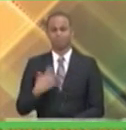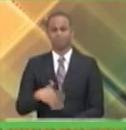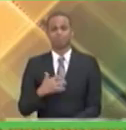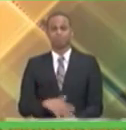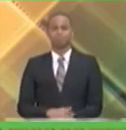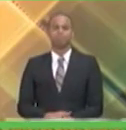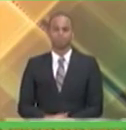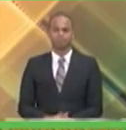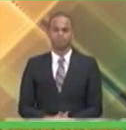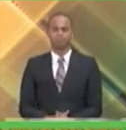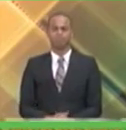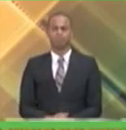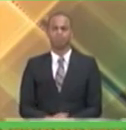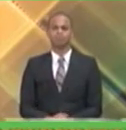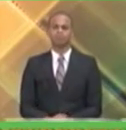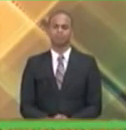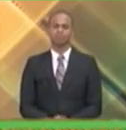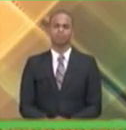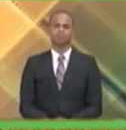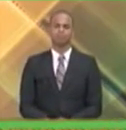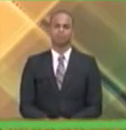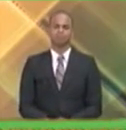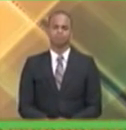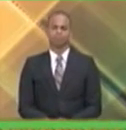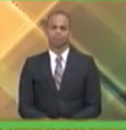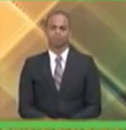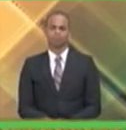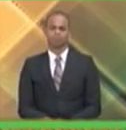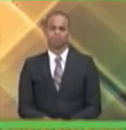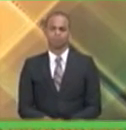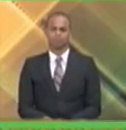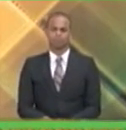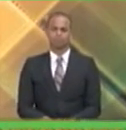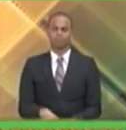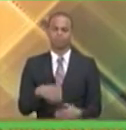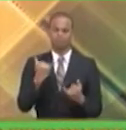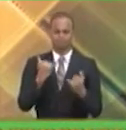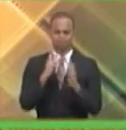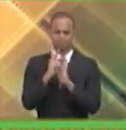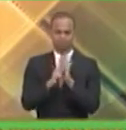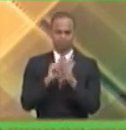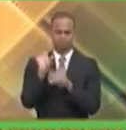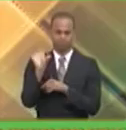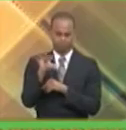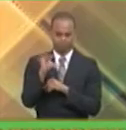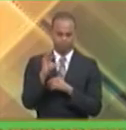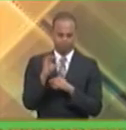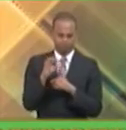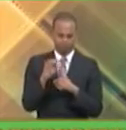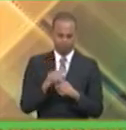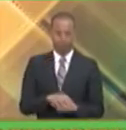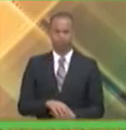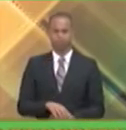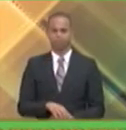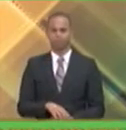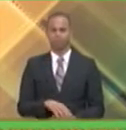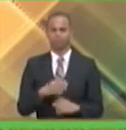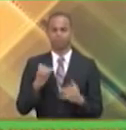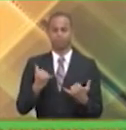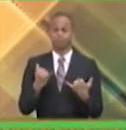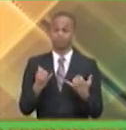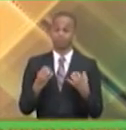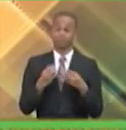también. Me dices que entran ahora en la etapa de filmación del documental. Así es. ¿Eh? Sí. Es la etapa